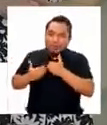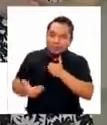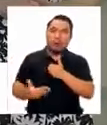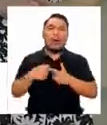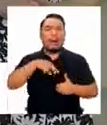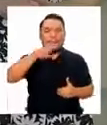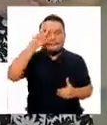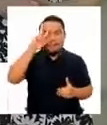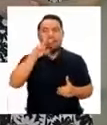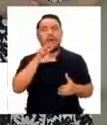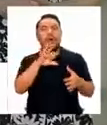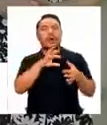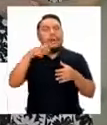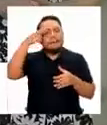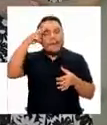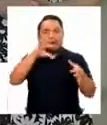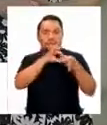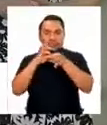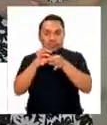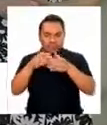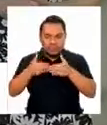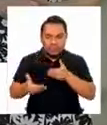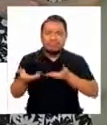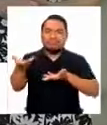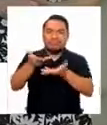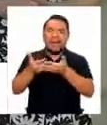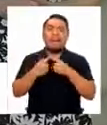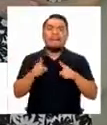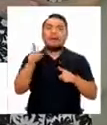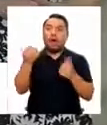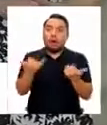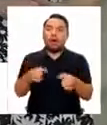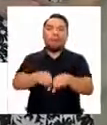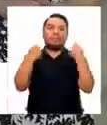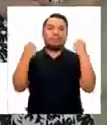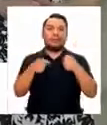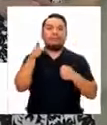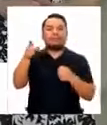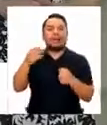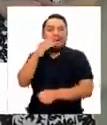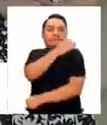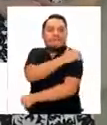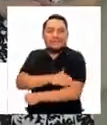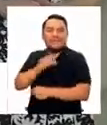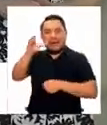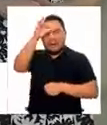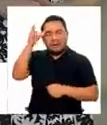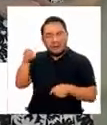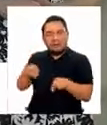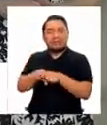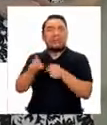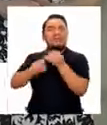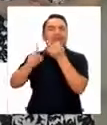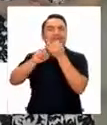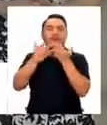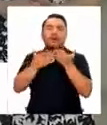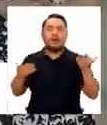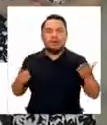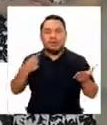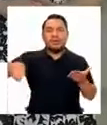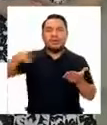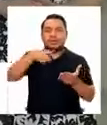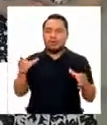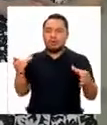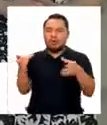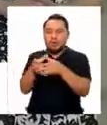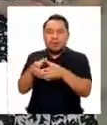Perú y México, al privilegiar afinidades ideológicas, el menoscabo de importantes procesos de